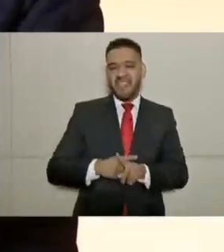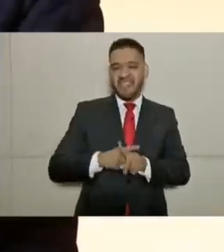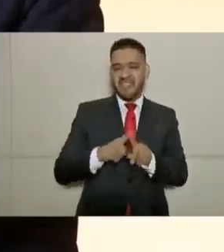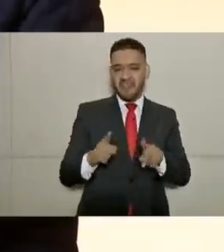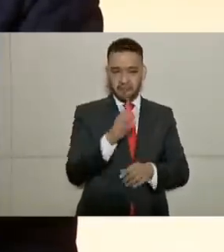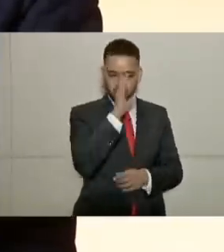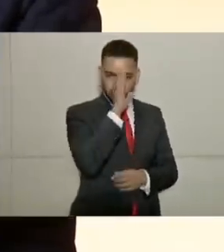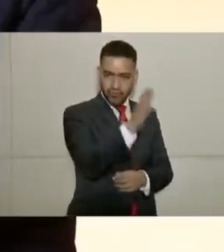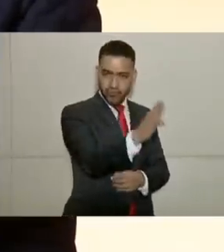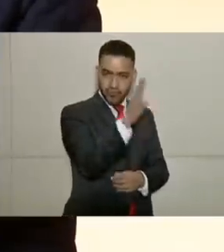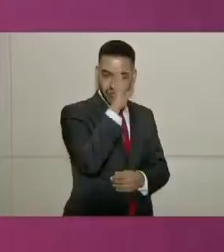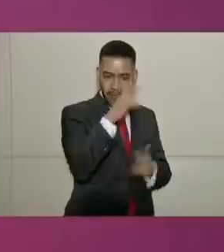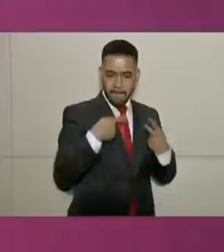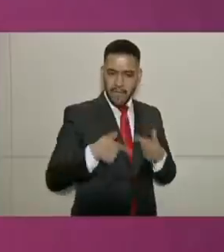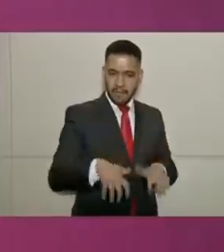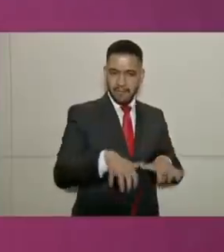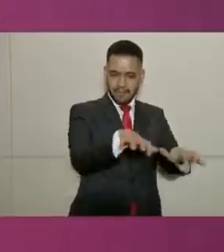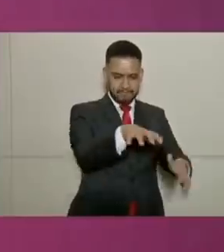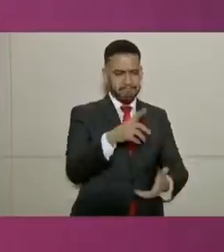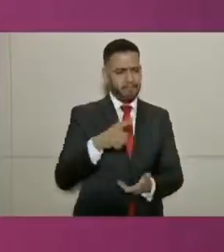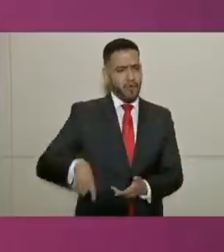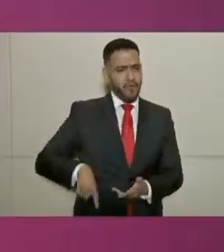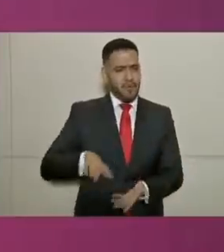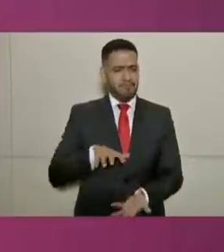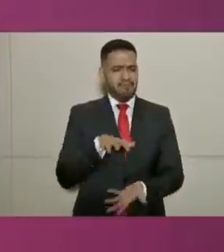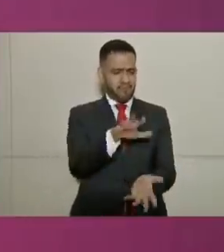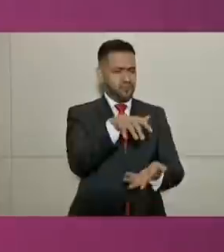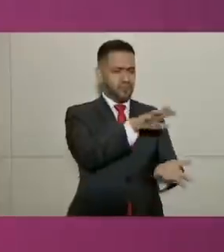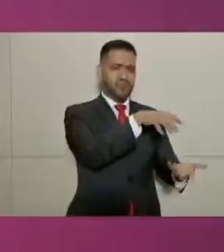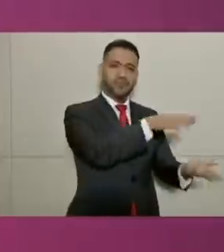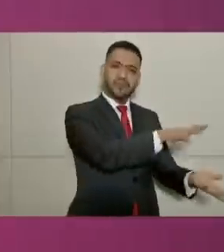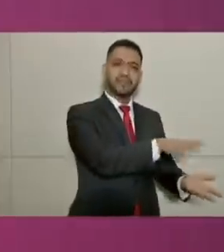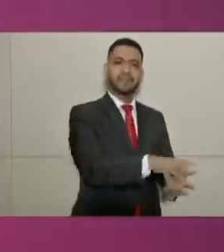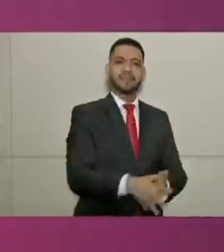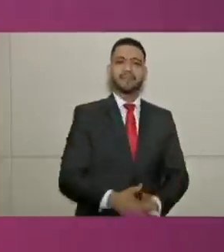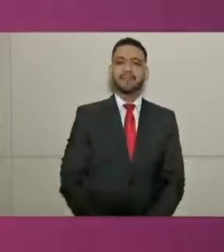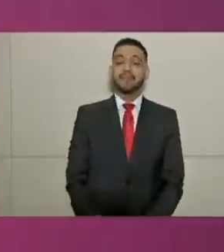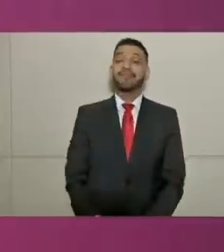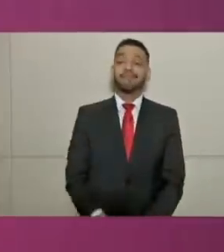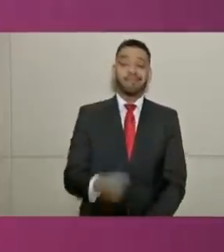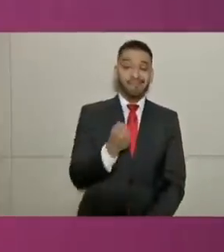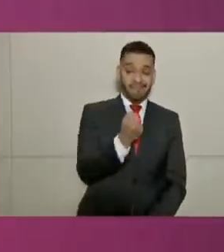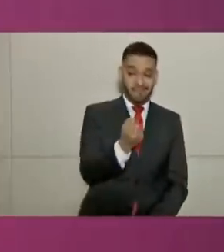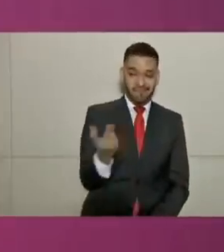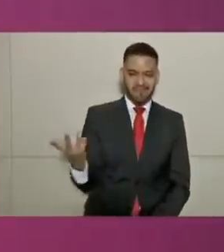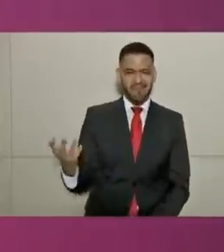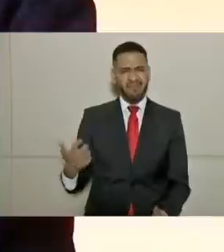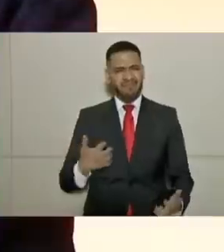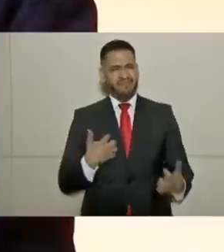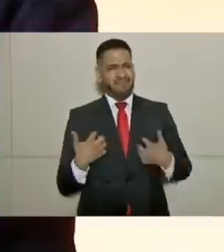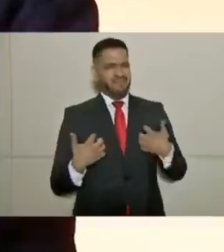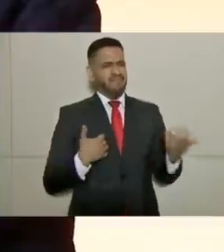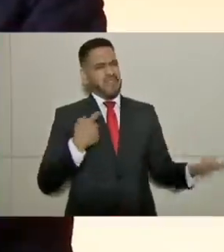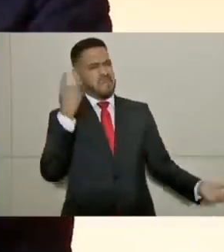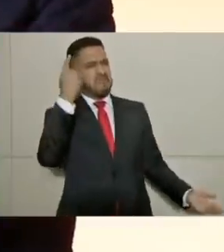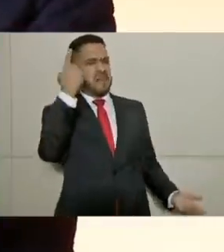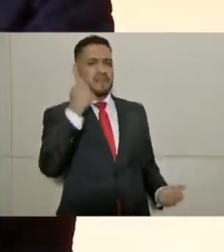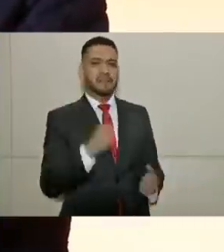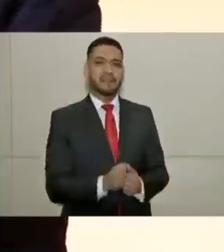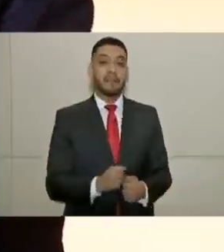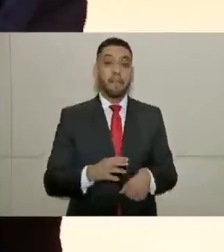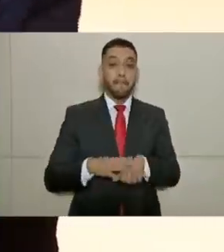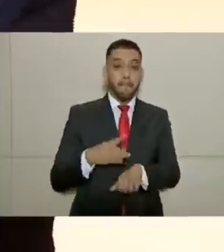de manera directa. Por eso hay protestas, porque